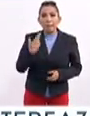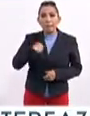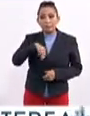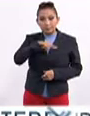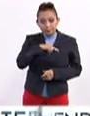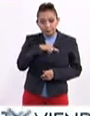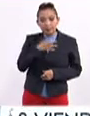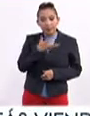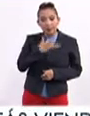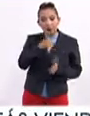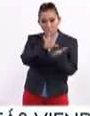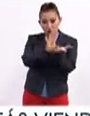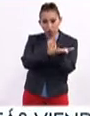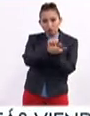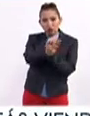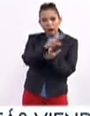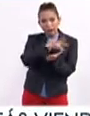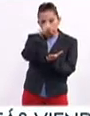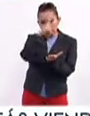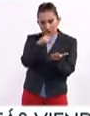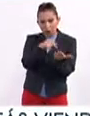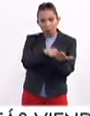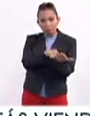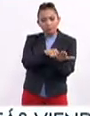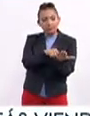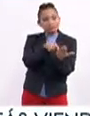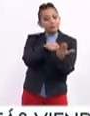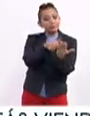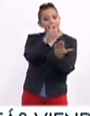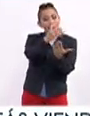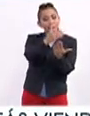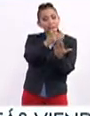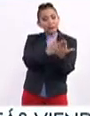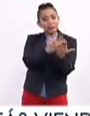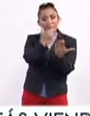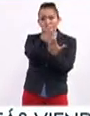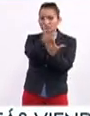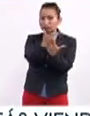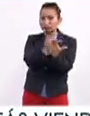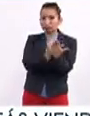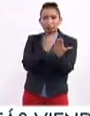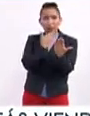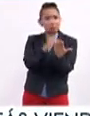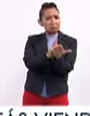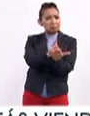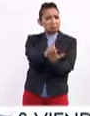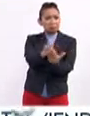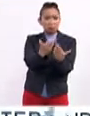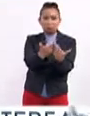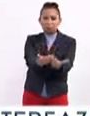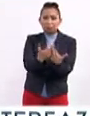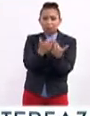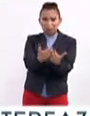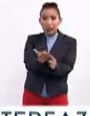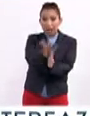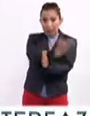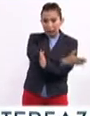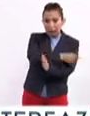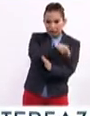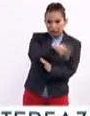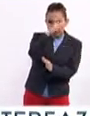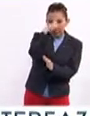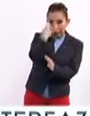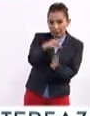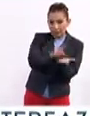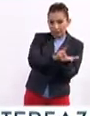Nosotros tenemos una Constitución que tiene un catálogo muy generoso de derechos. Originalmente en nuestro país